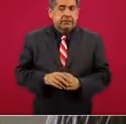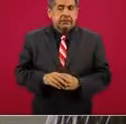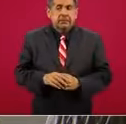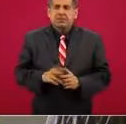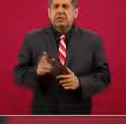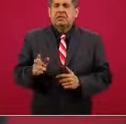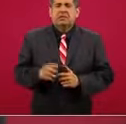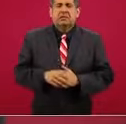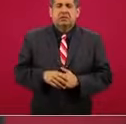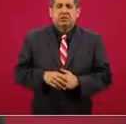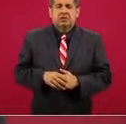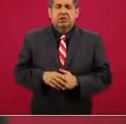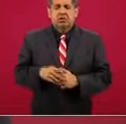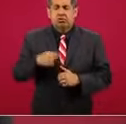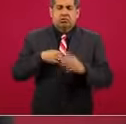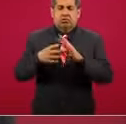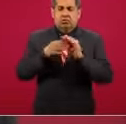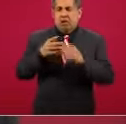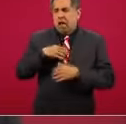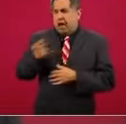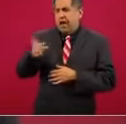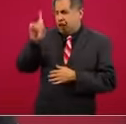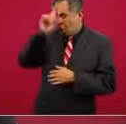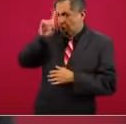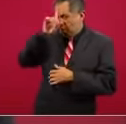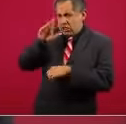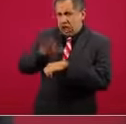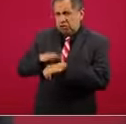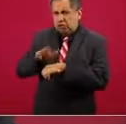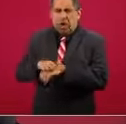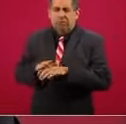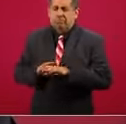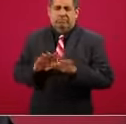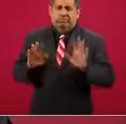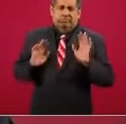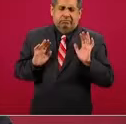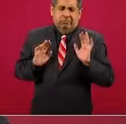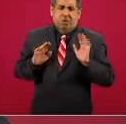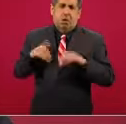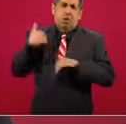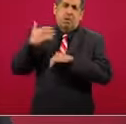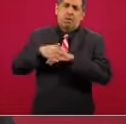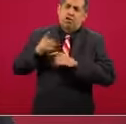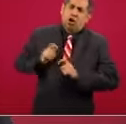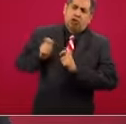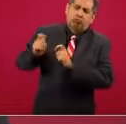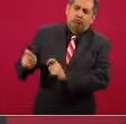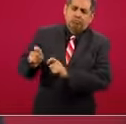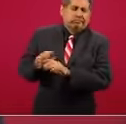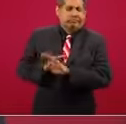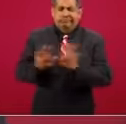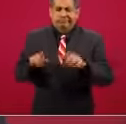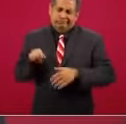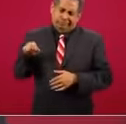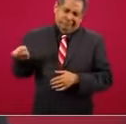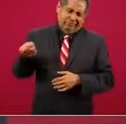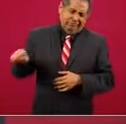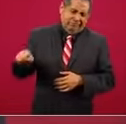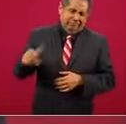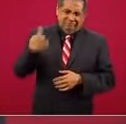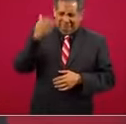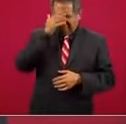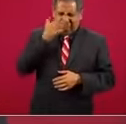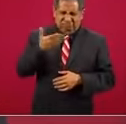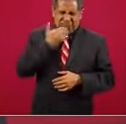No haría ninguna recomendación en particular a mi sucesor. Cualquiera que sea,